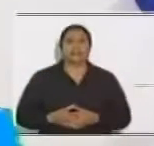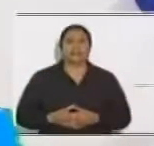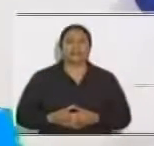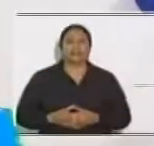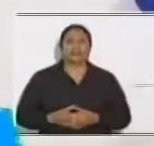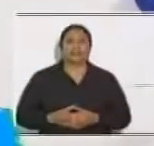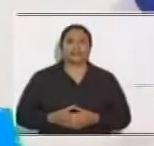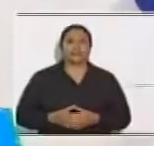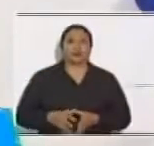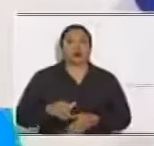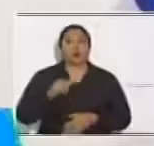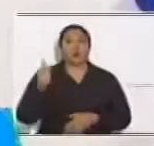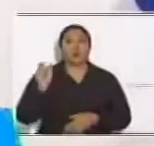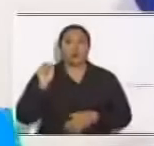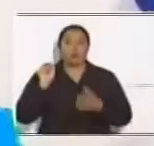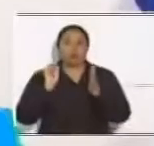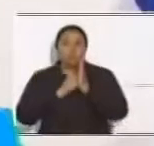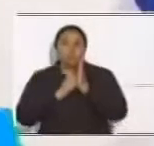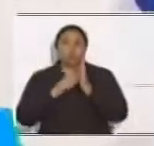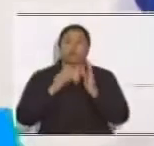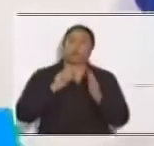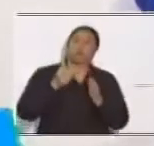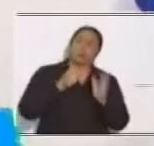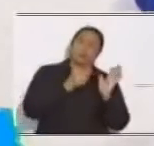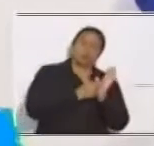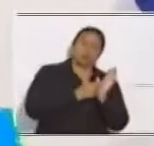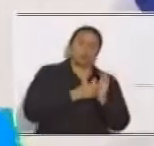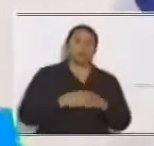Voy a tener un punto en un lado